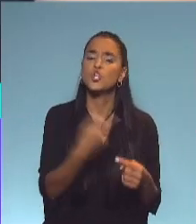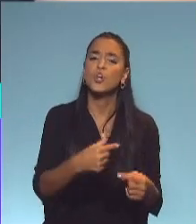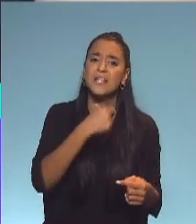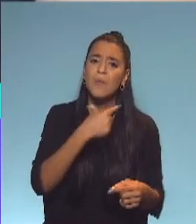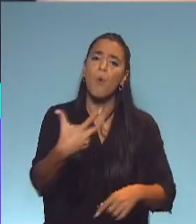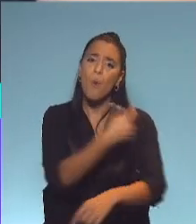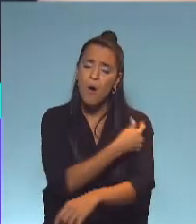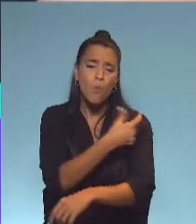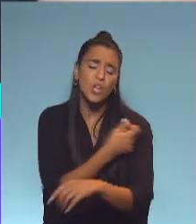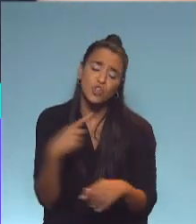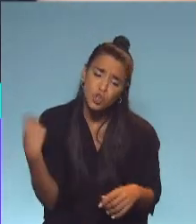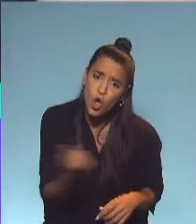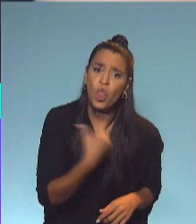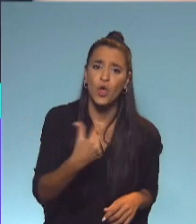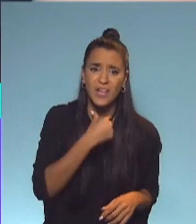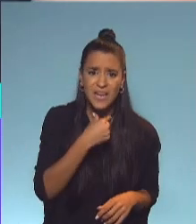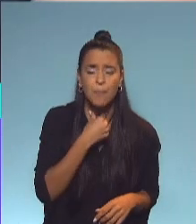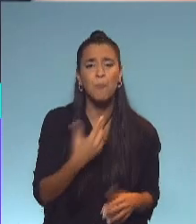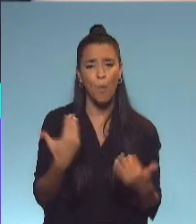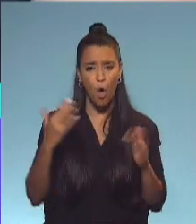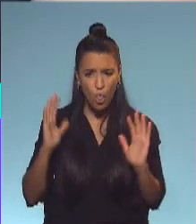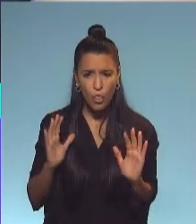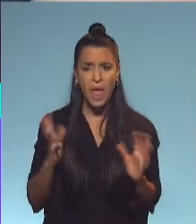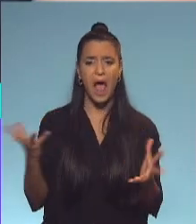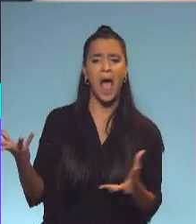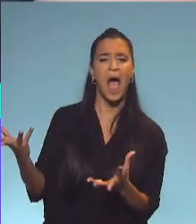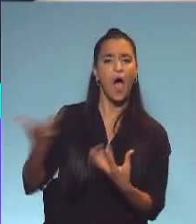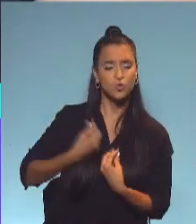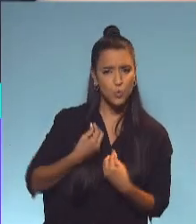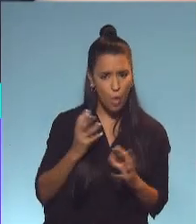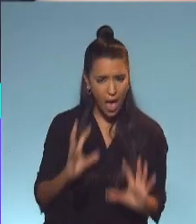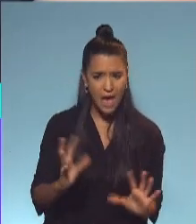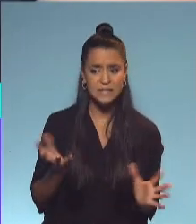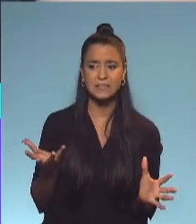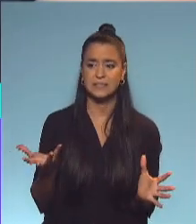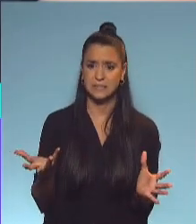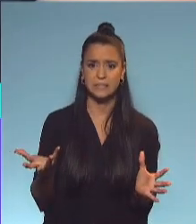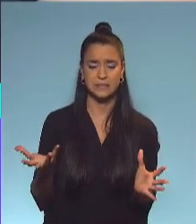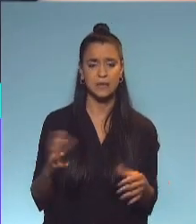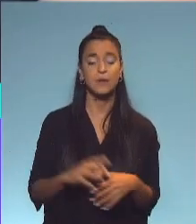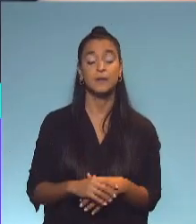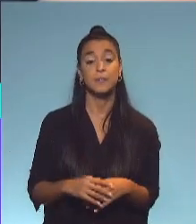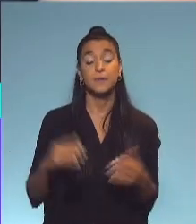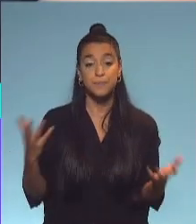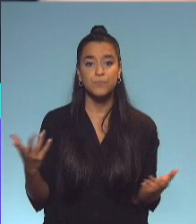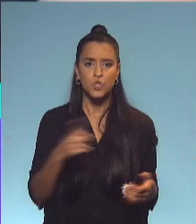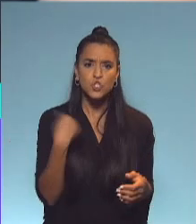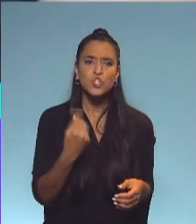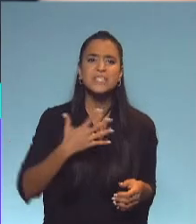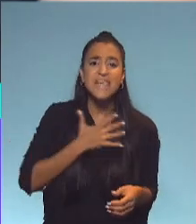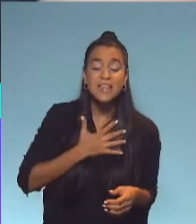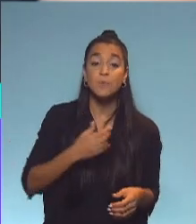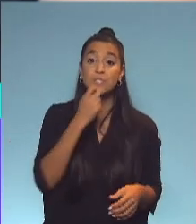estar vacunados y poder tener esa ayuda, ¿no?, frente a la enfermedad. Y sentimos de que si